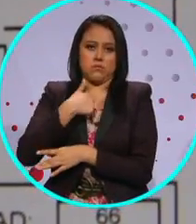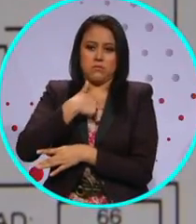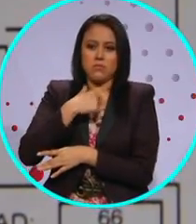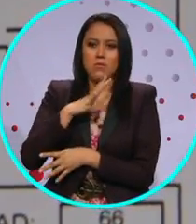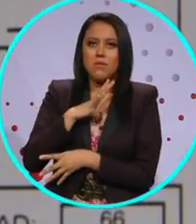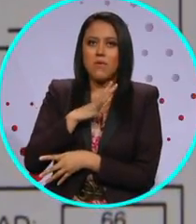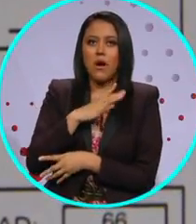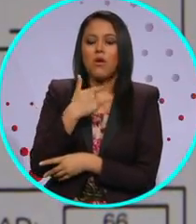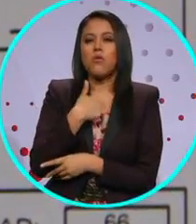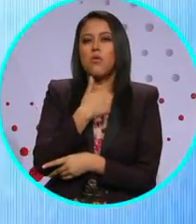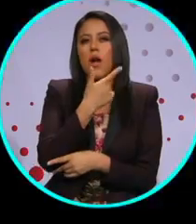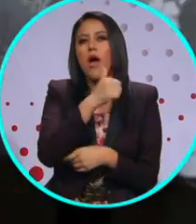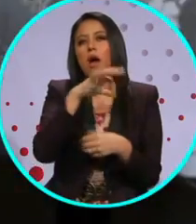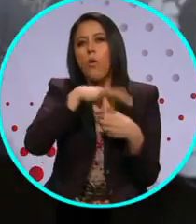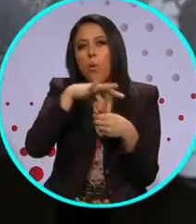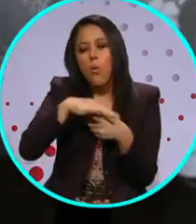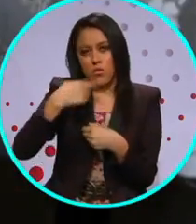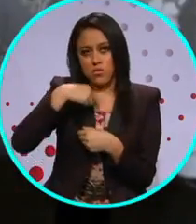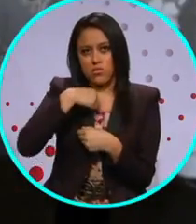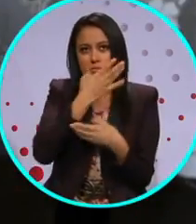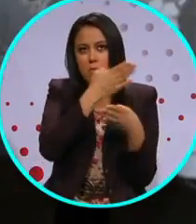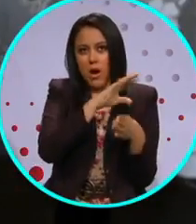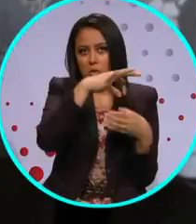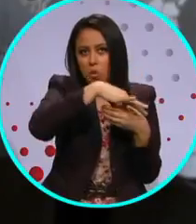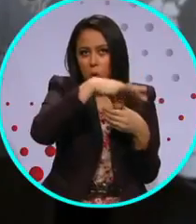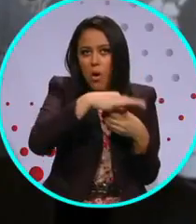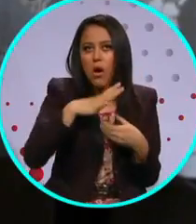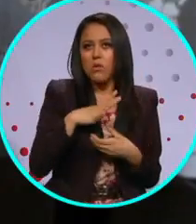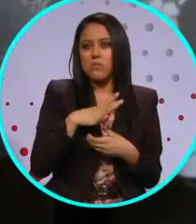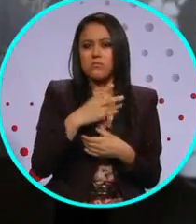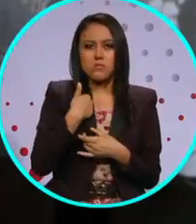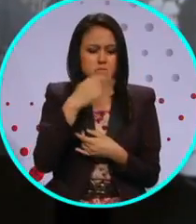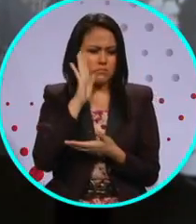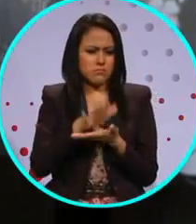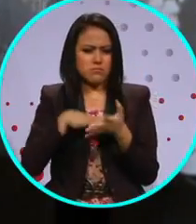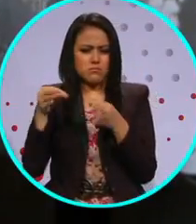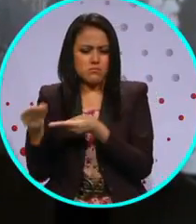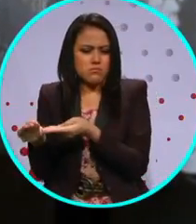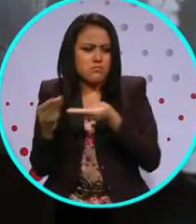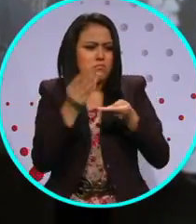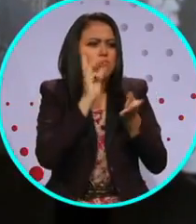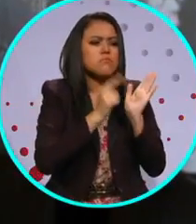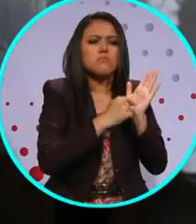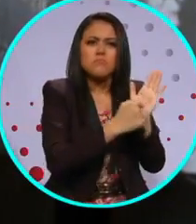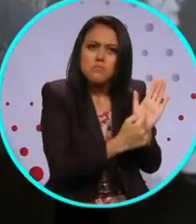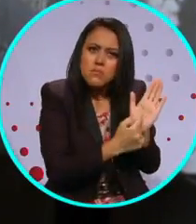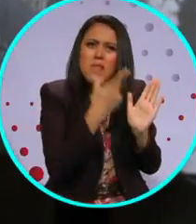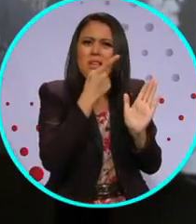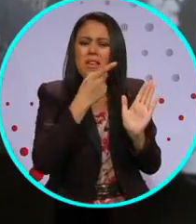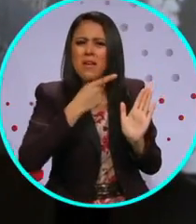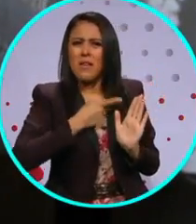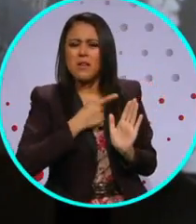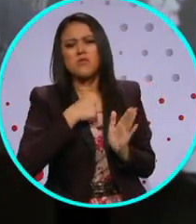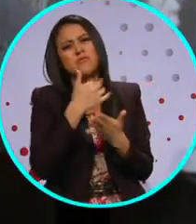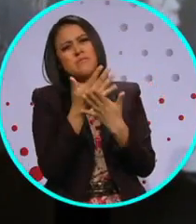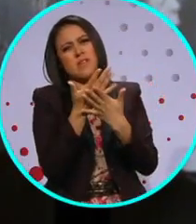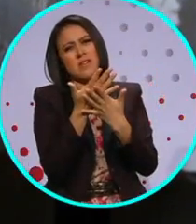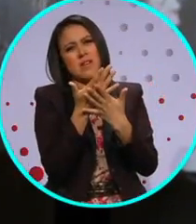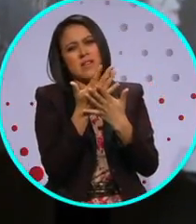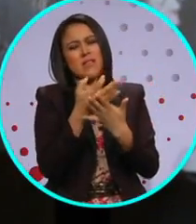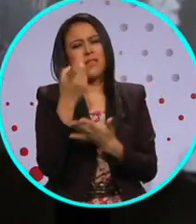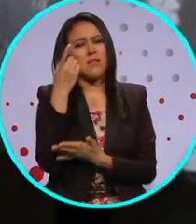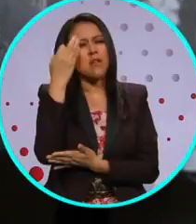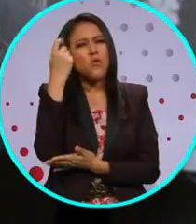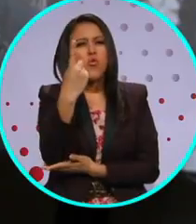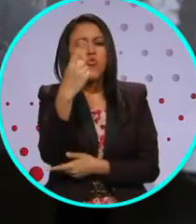tener una cuenta de ahorros, una cuenta bancaria, llevé todos los papeles y me salen con que, pues que tengo que esperar de eso hace